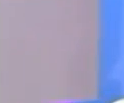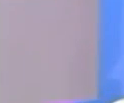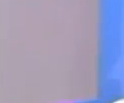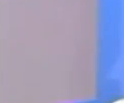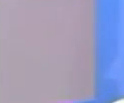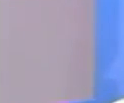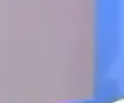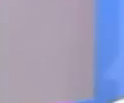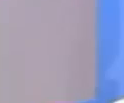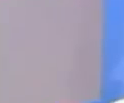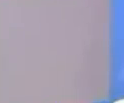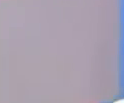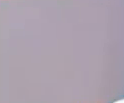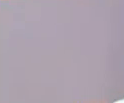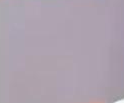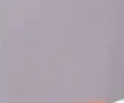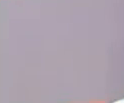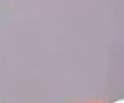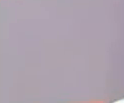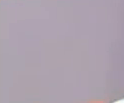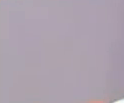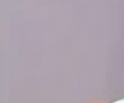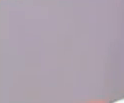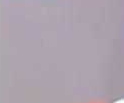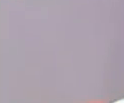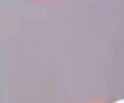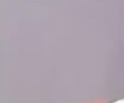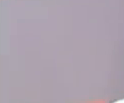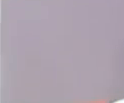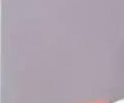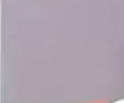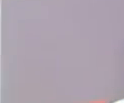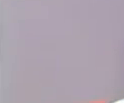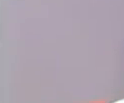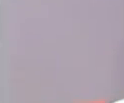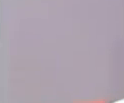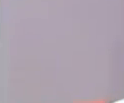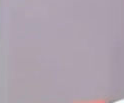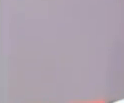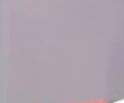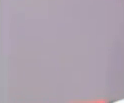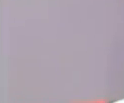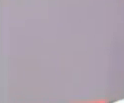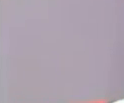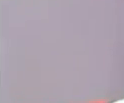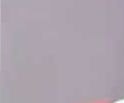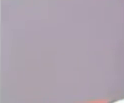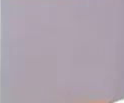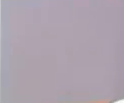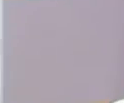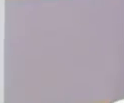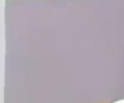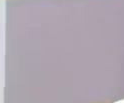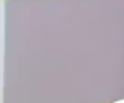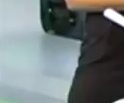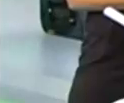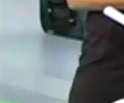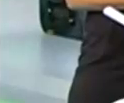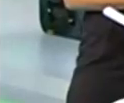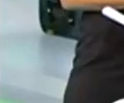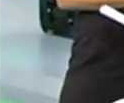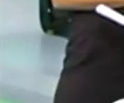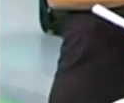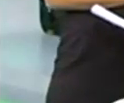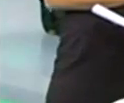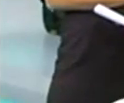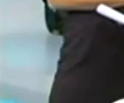restaurantes, por ejemplo? Que también los afecta mucho. Cayó un 30% del consumo en los restaurantes. La gente va, pero cambia los hábitos. Claro,